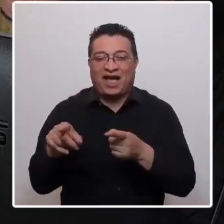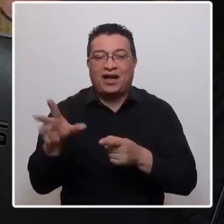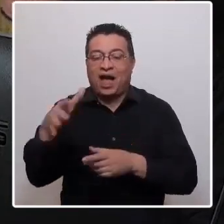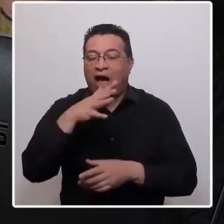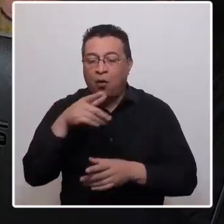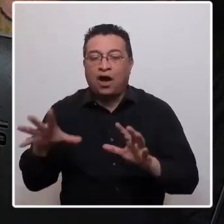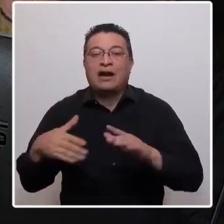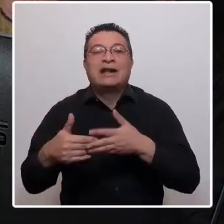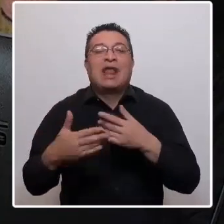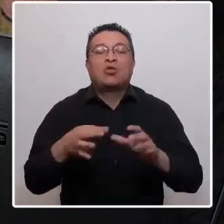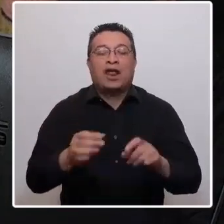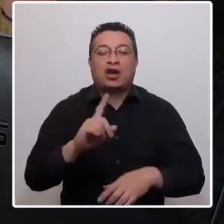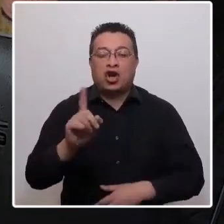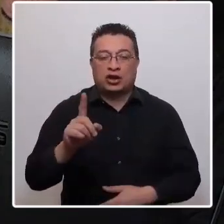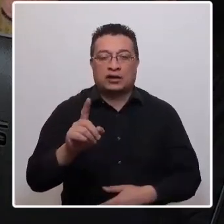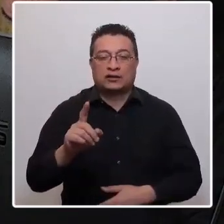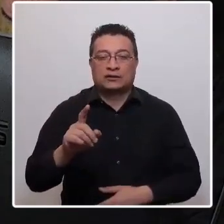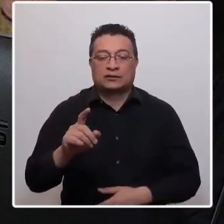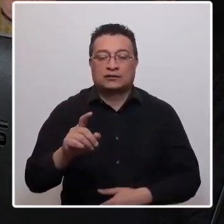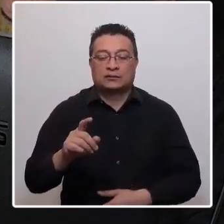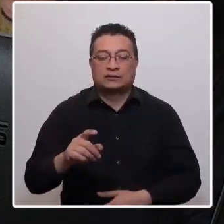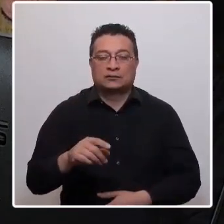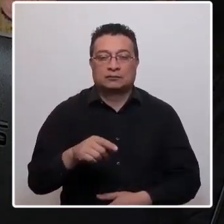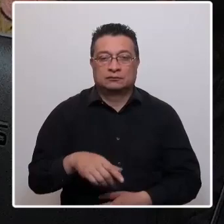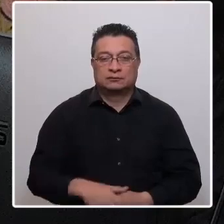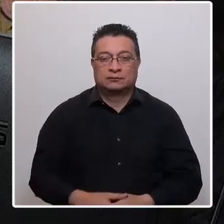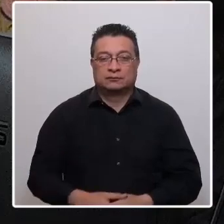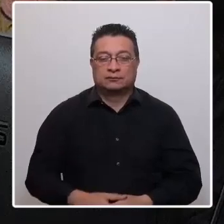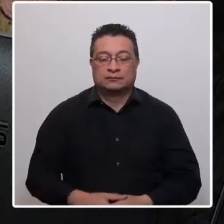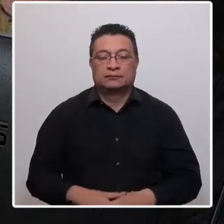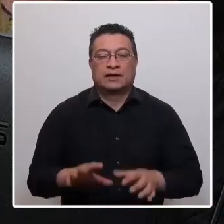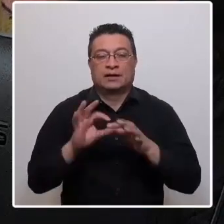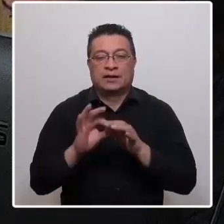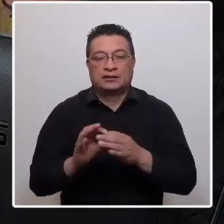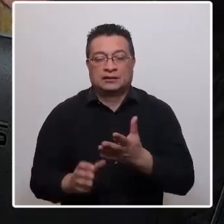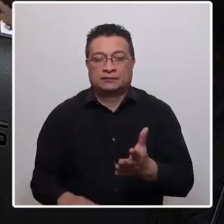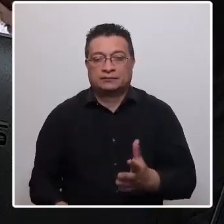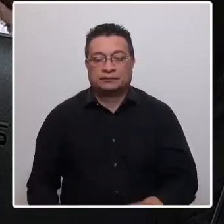agua. Licana Caría Laquito, Licanantay. Gracias.